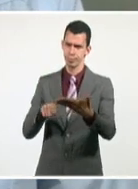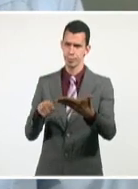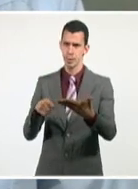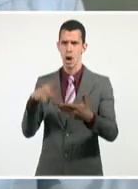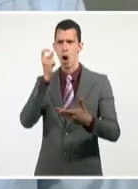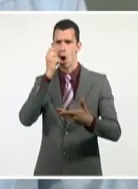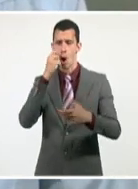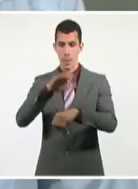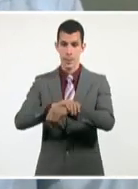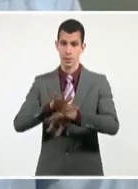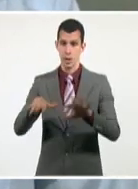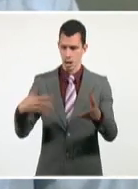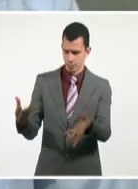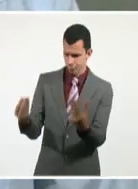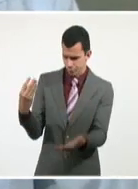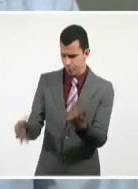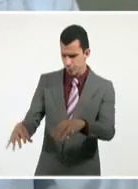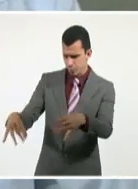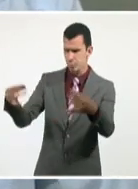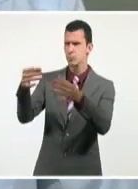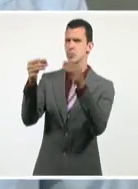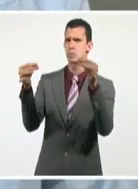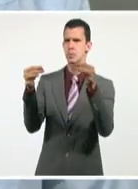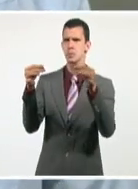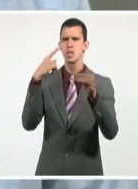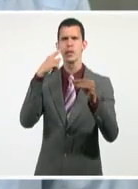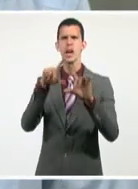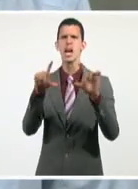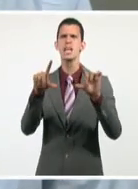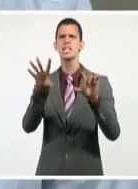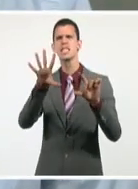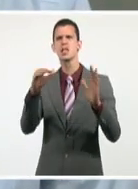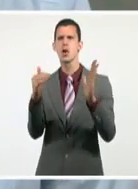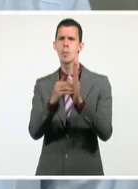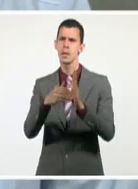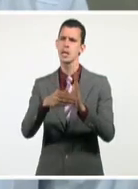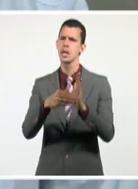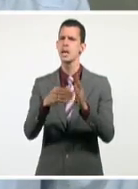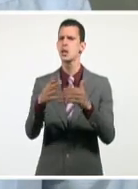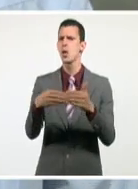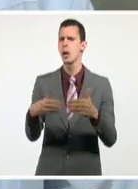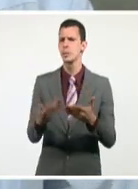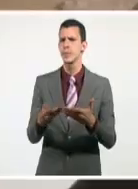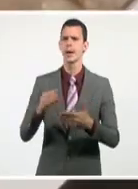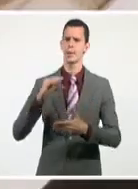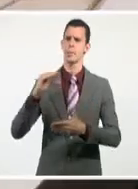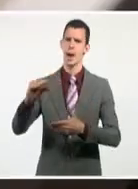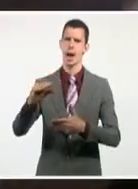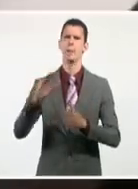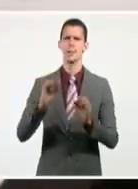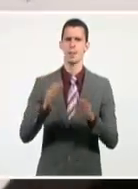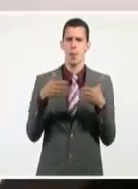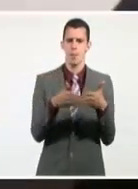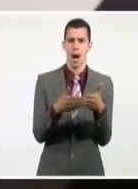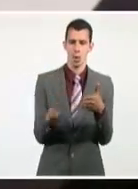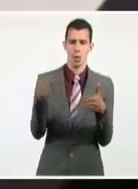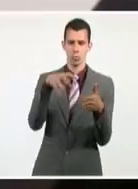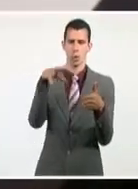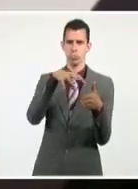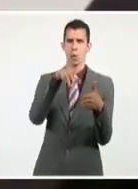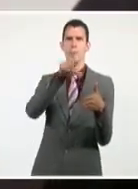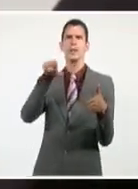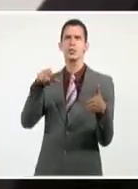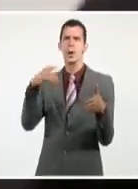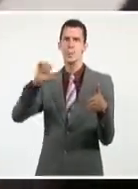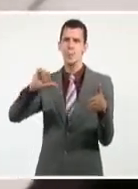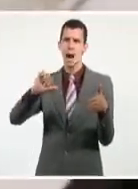sea, un recibo por $5,000. Que eso fue lo que le pagaron a ellos por el viaje. La participación de